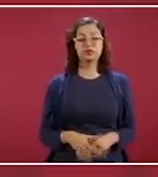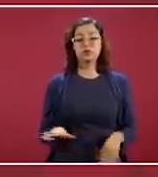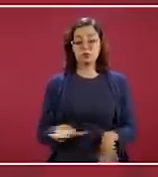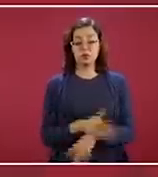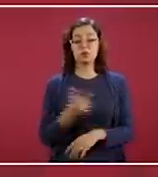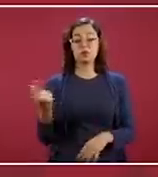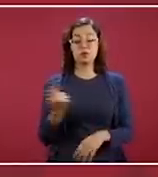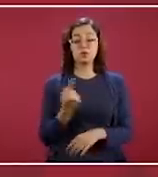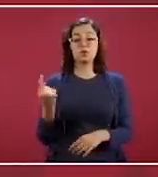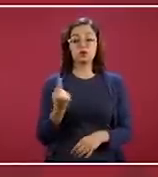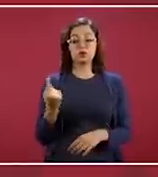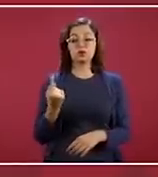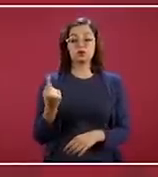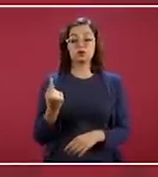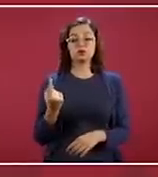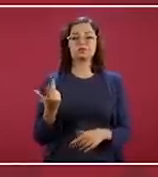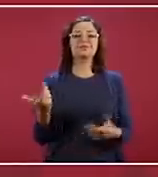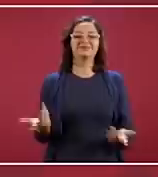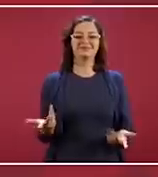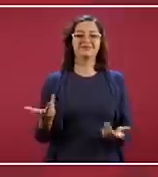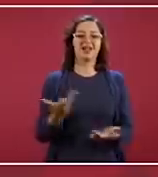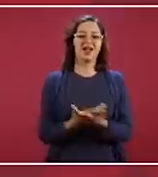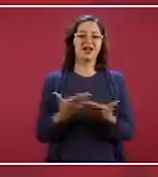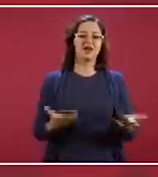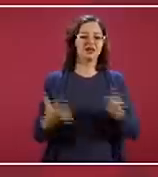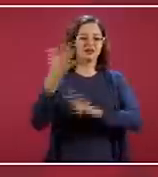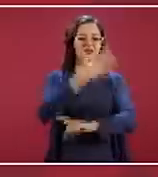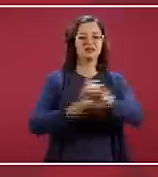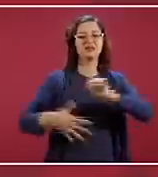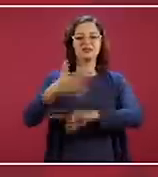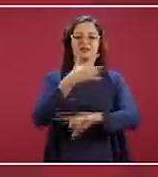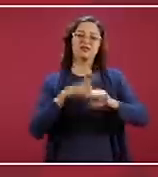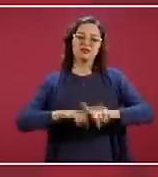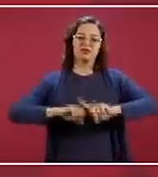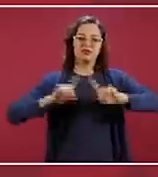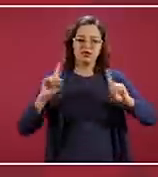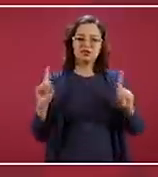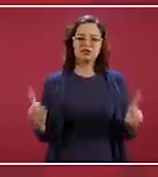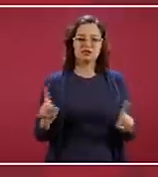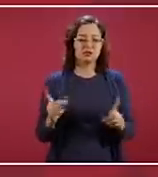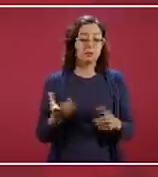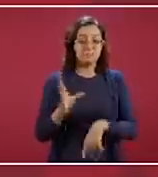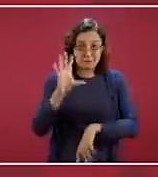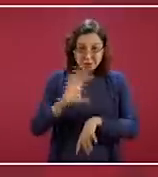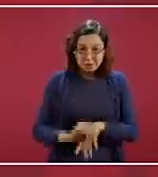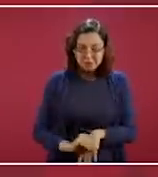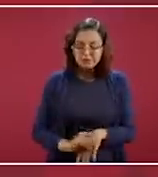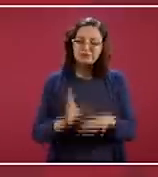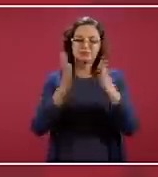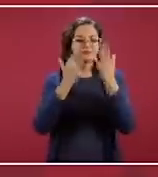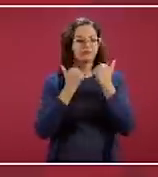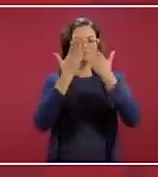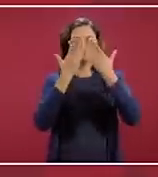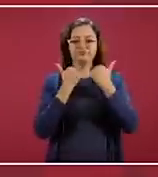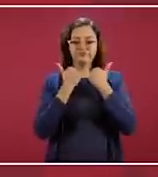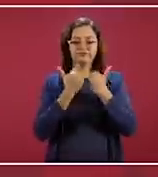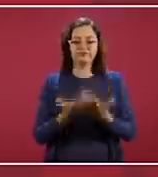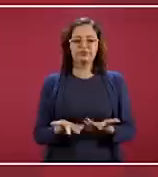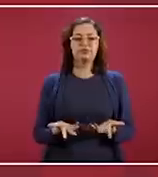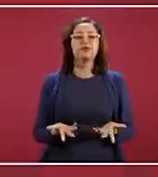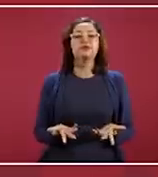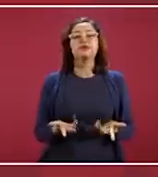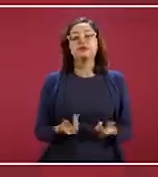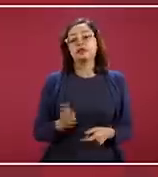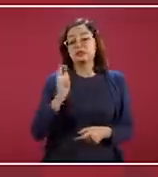porque ya no hay condiciones, ya no se permite el que